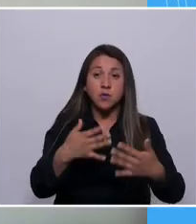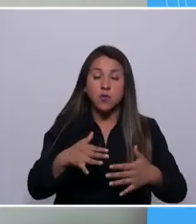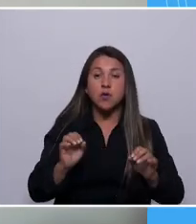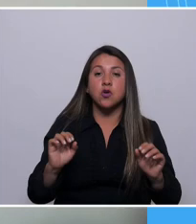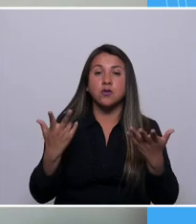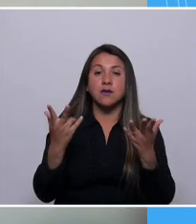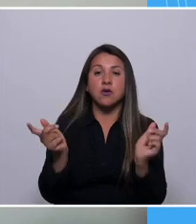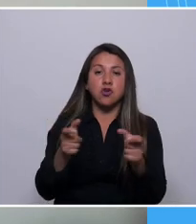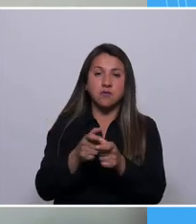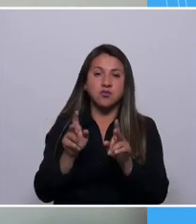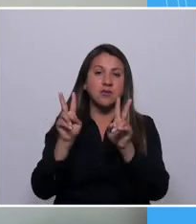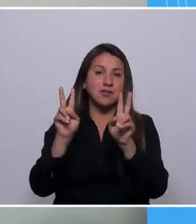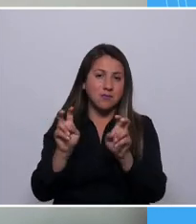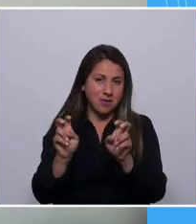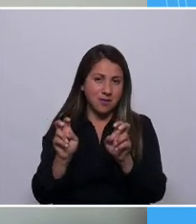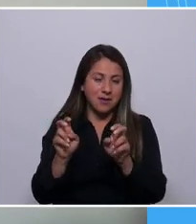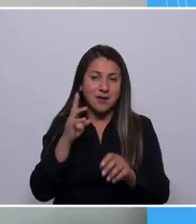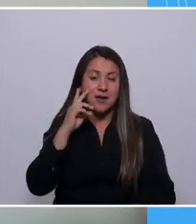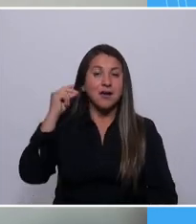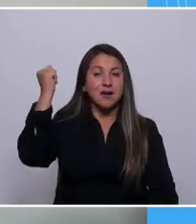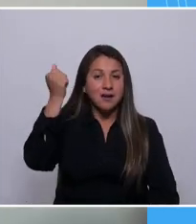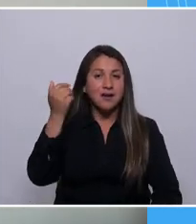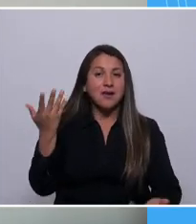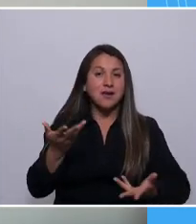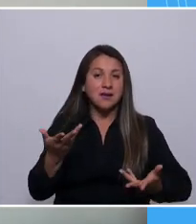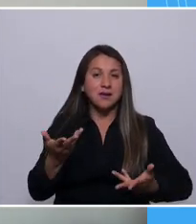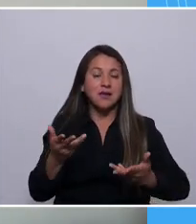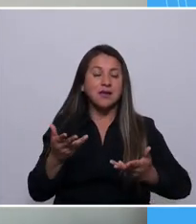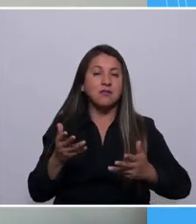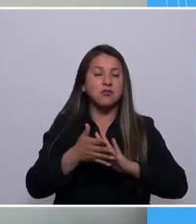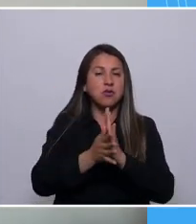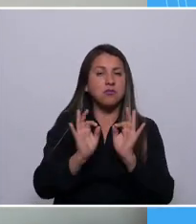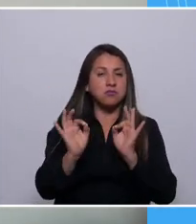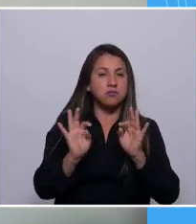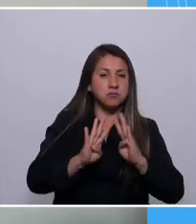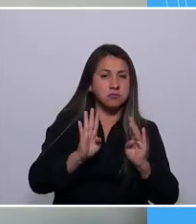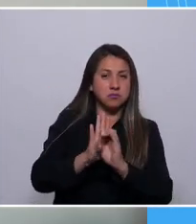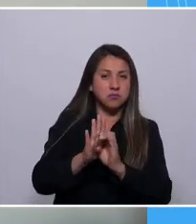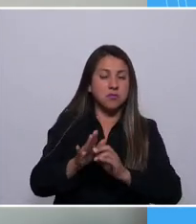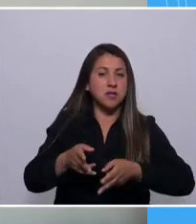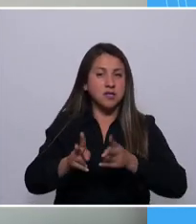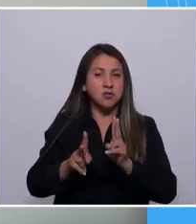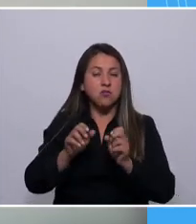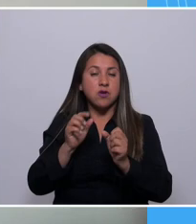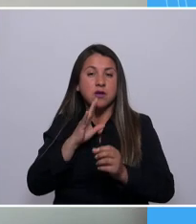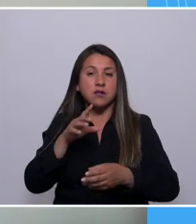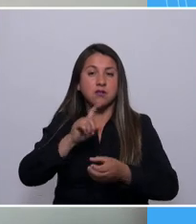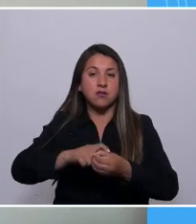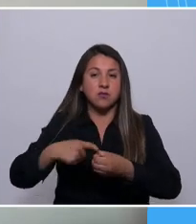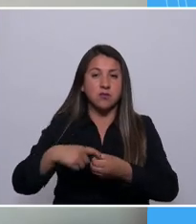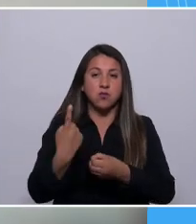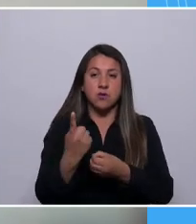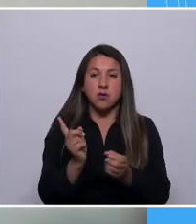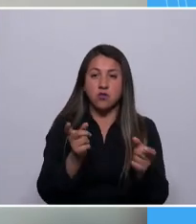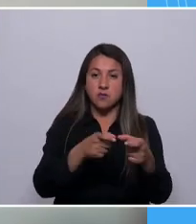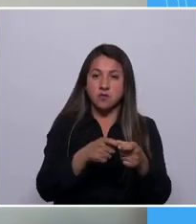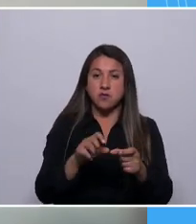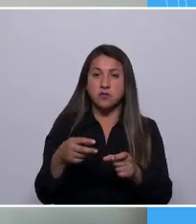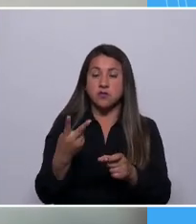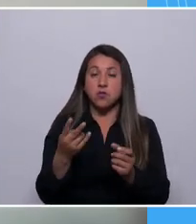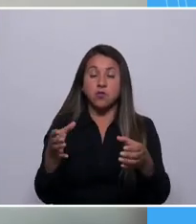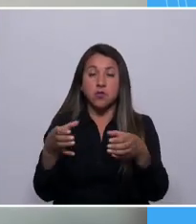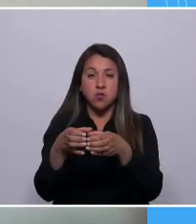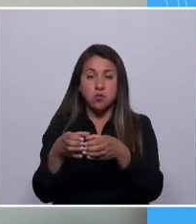comisión temática, que crean los hechos dos tipos de convencionales, aquellos que solo podrán integrar una comisión temática y un segundo grupo,